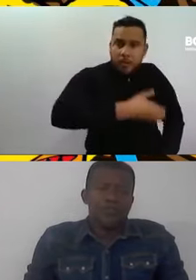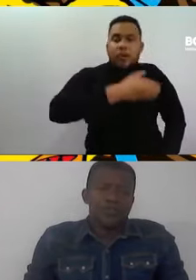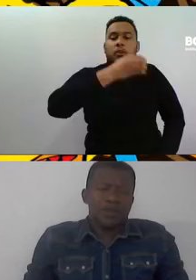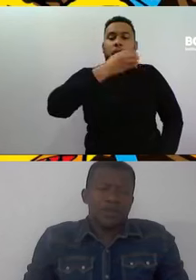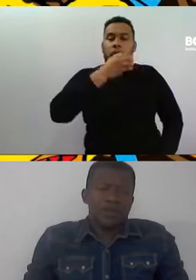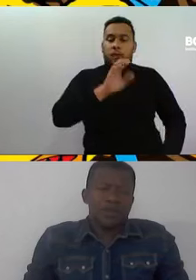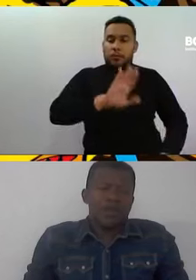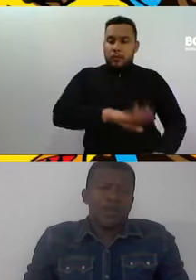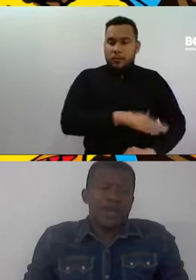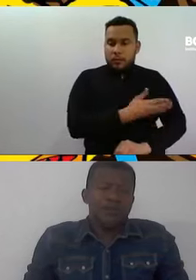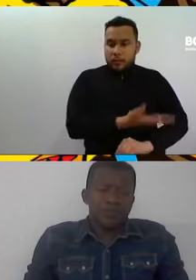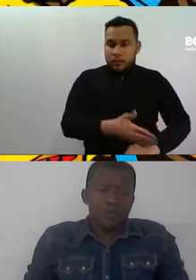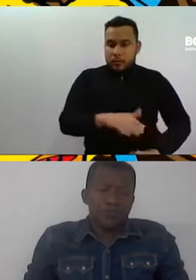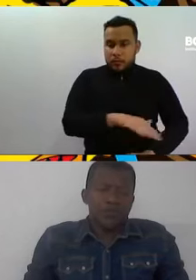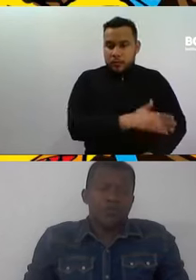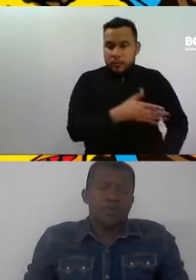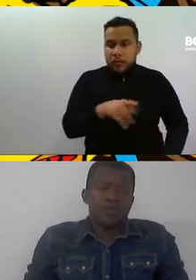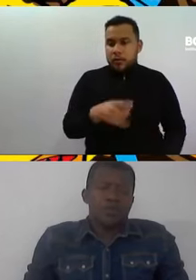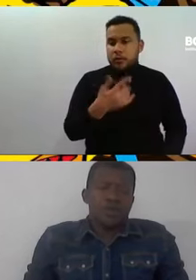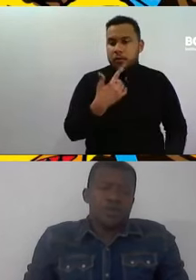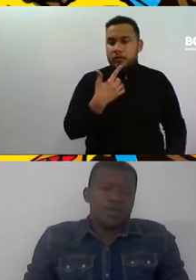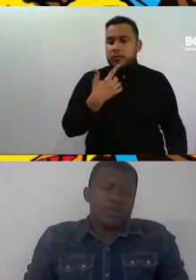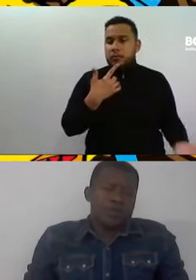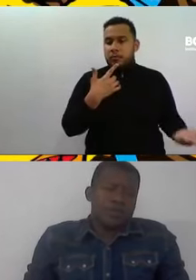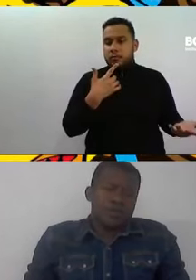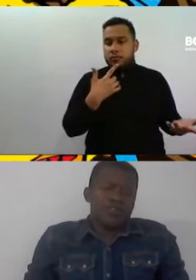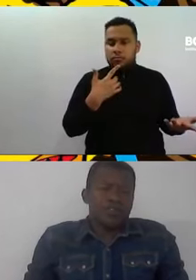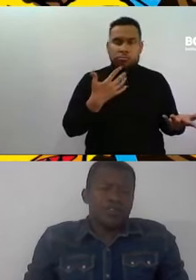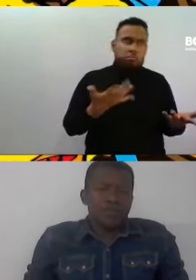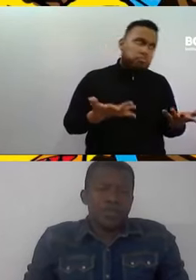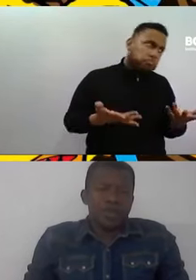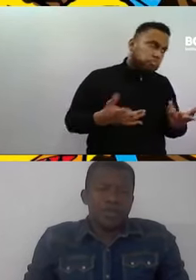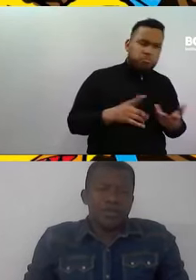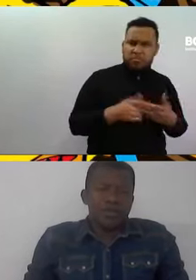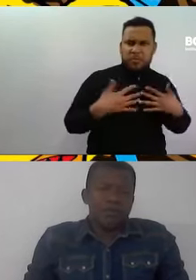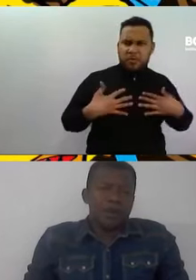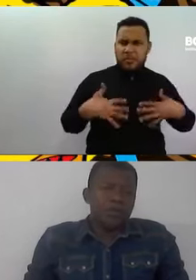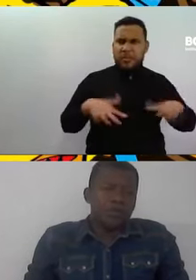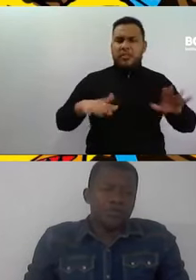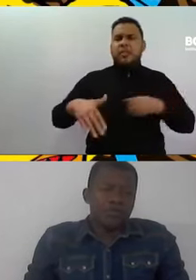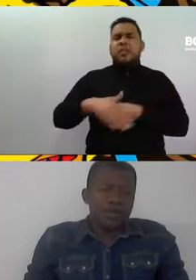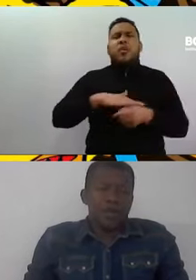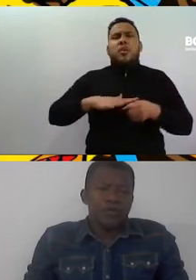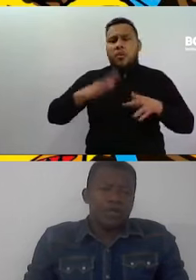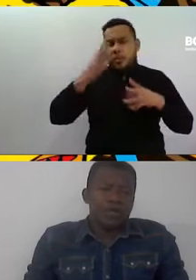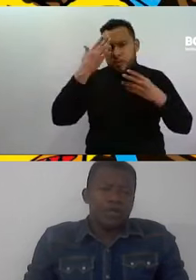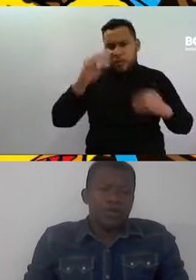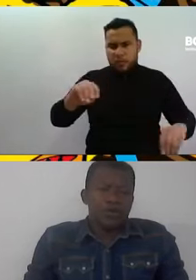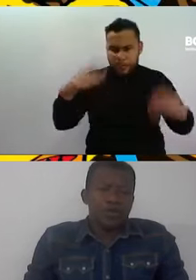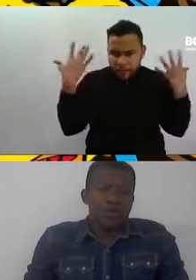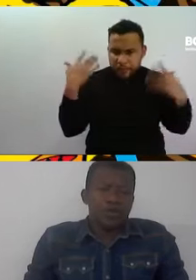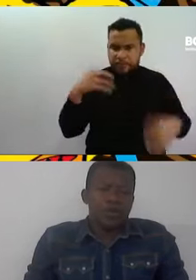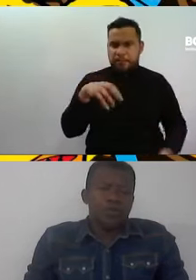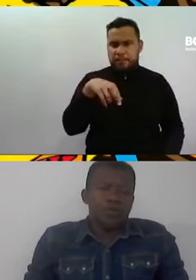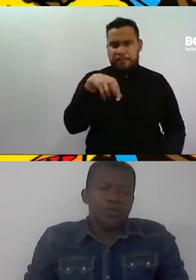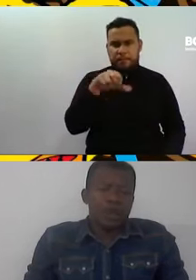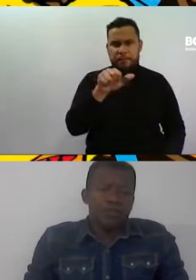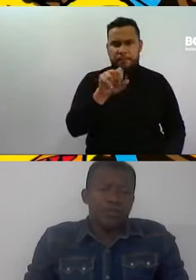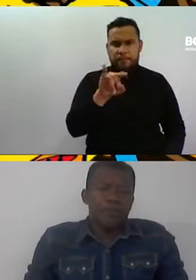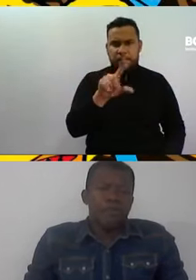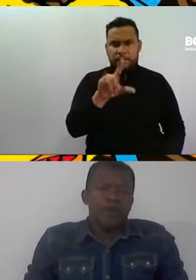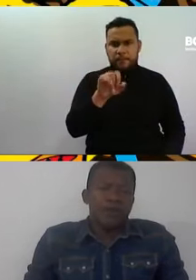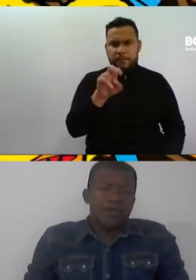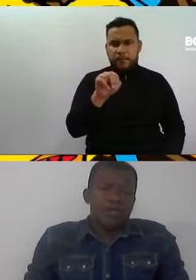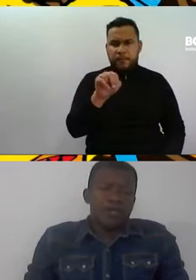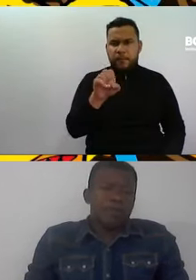melodías y cantos. ¿Quién se va a olvidar de Paulino Salgado, también conocido como